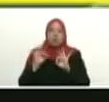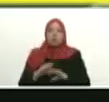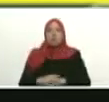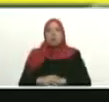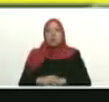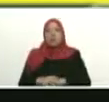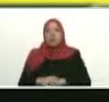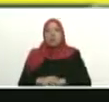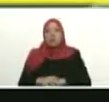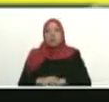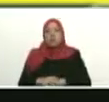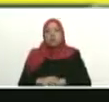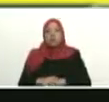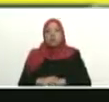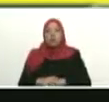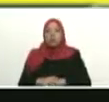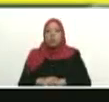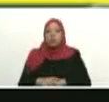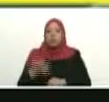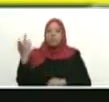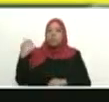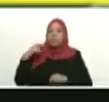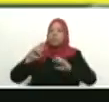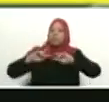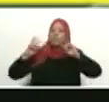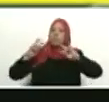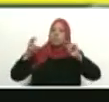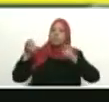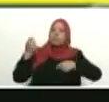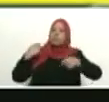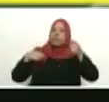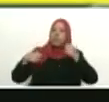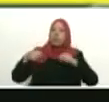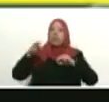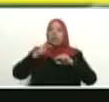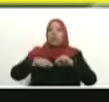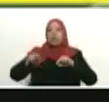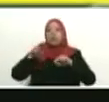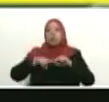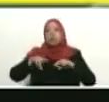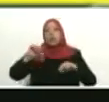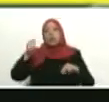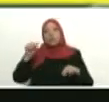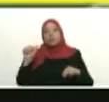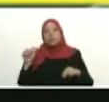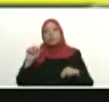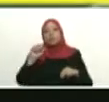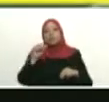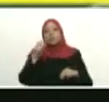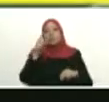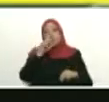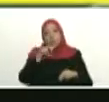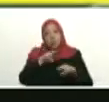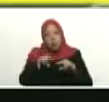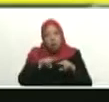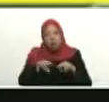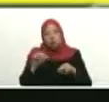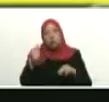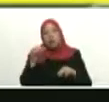y para ese tema que tenemos que defender a nuestros niños, porque hay niños de 10, 12, 14 años fumando